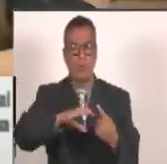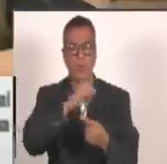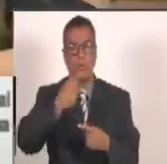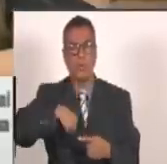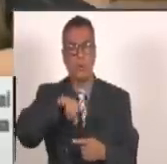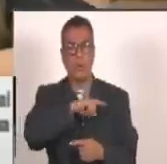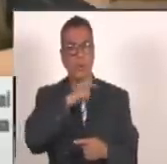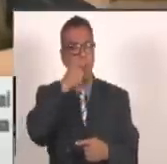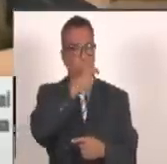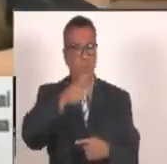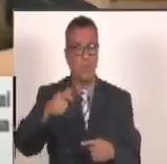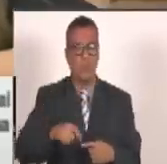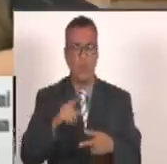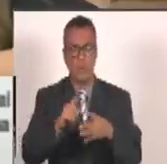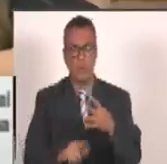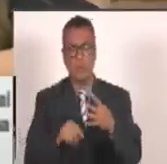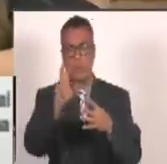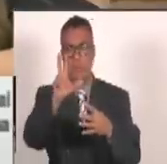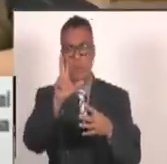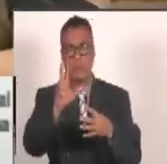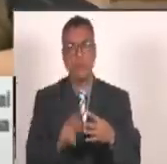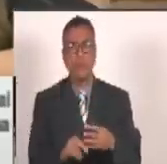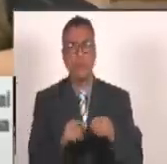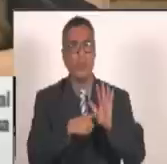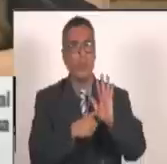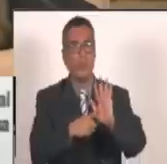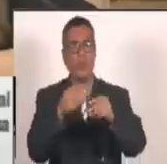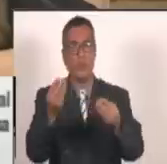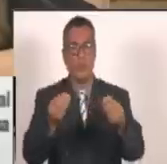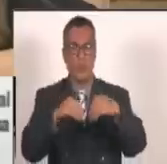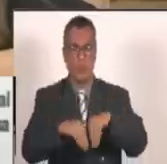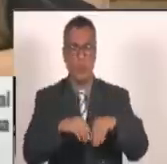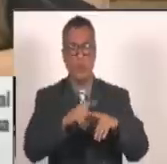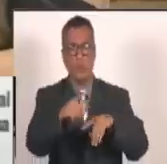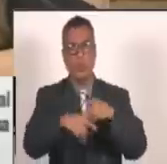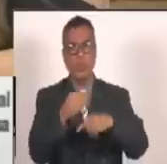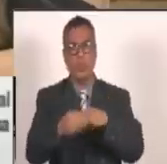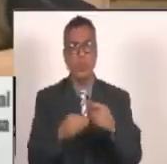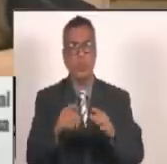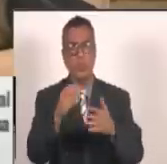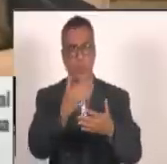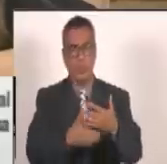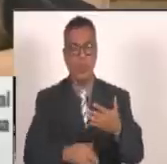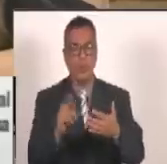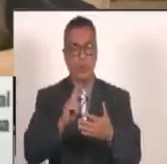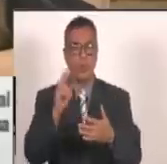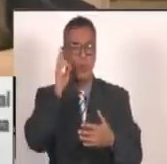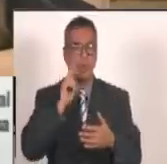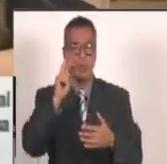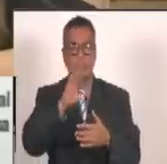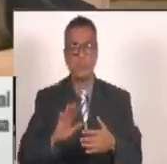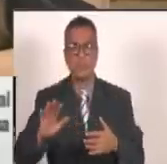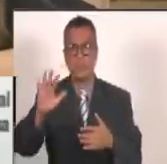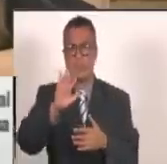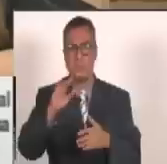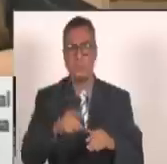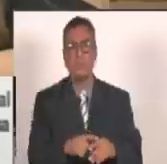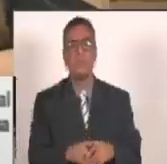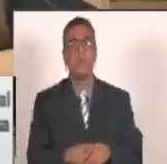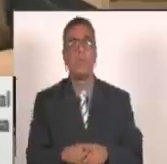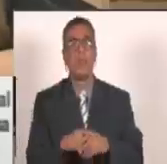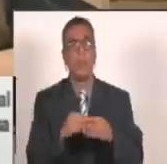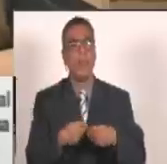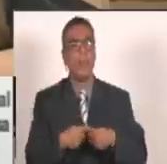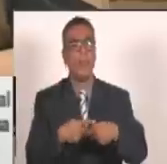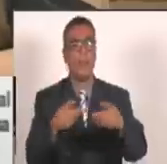de nuestros pueblos. Tercero, publicar el presente acuerdo en la Gaceta Oficial de la República Bolivariana de Venezuela